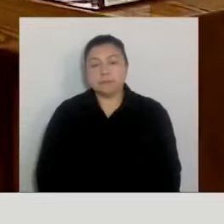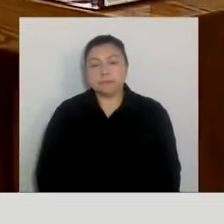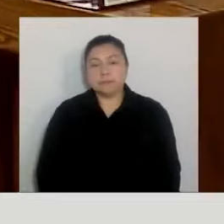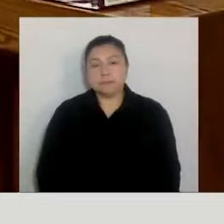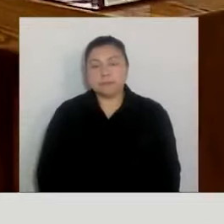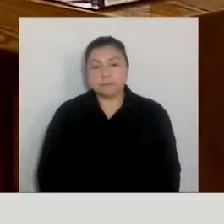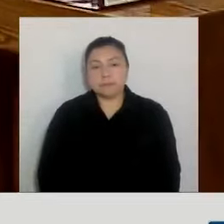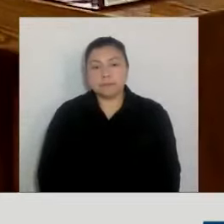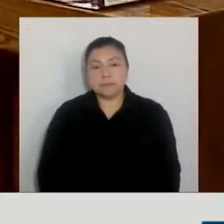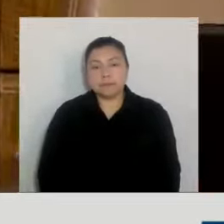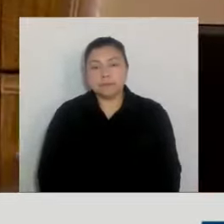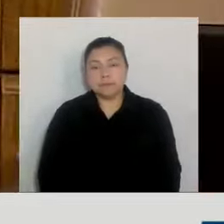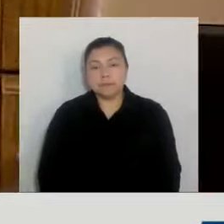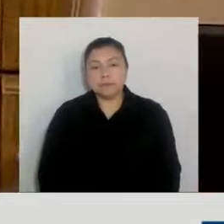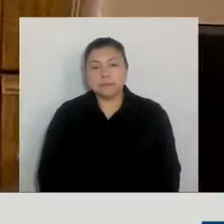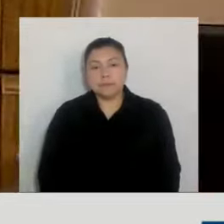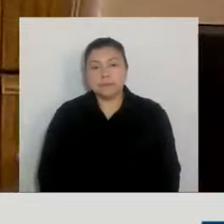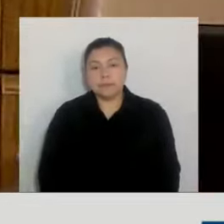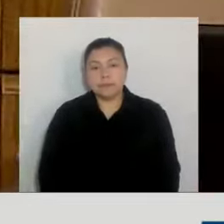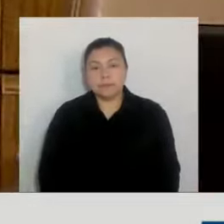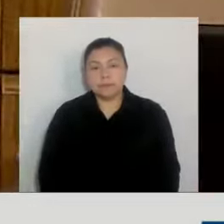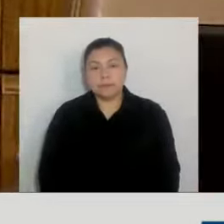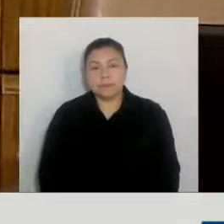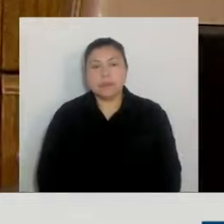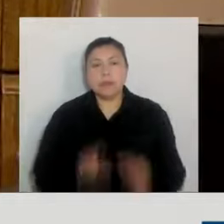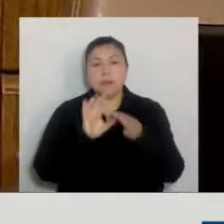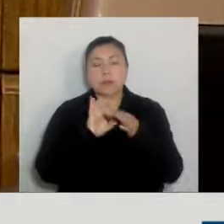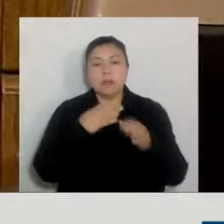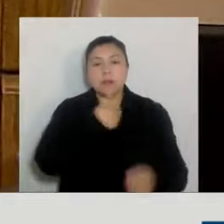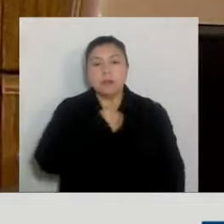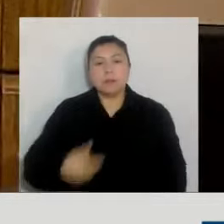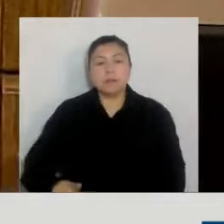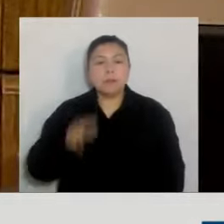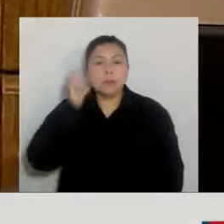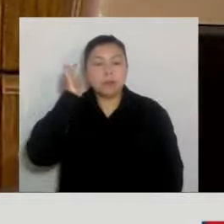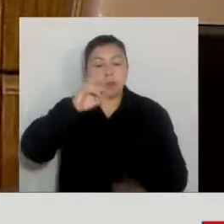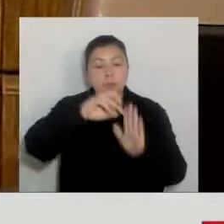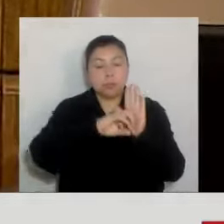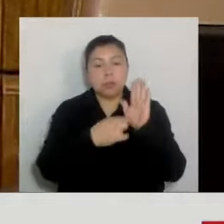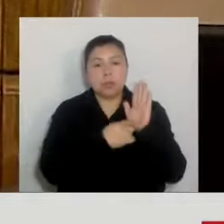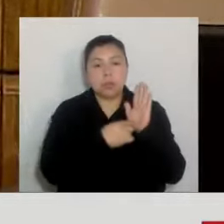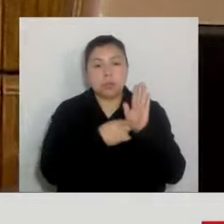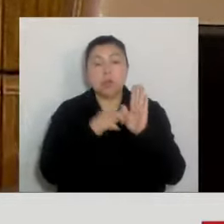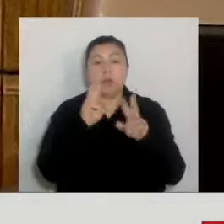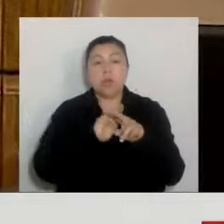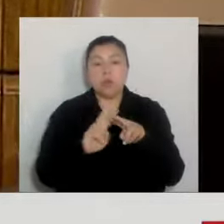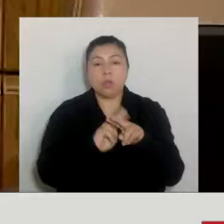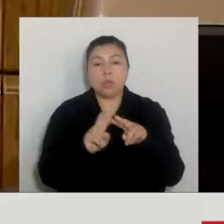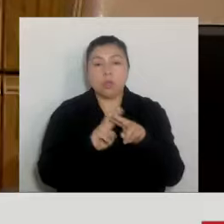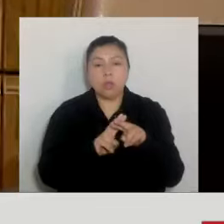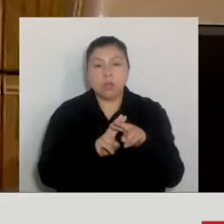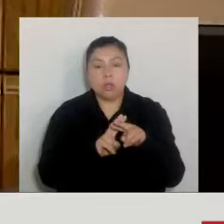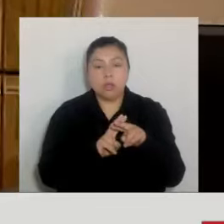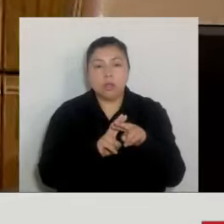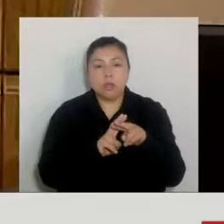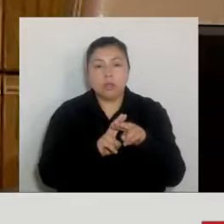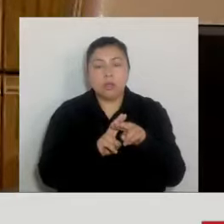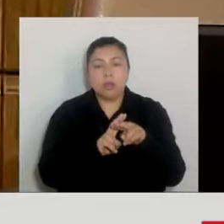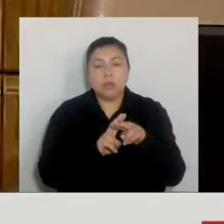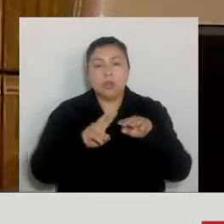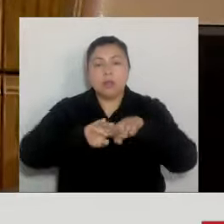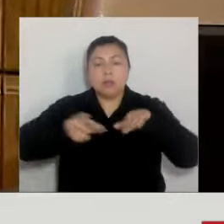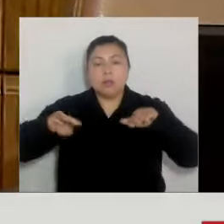Frank gracias presidenta presidenta este proyecto lo que hace es separar la evaluación de program